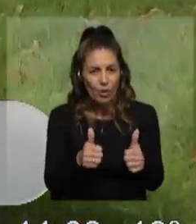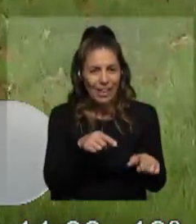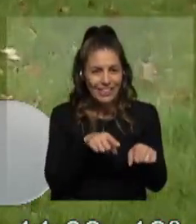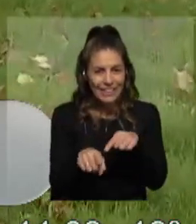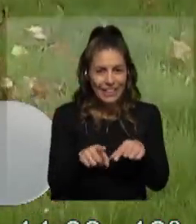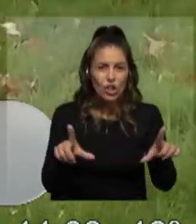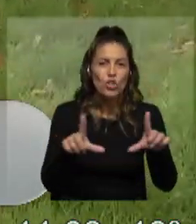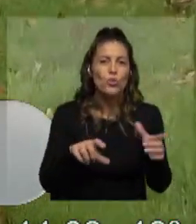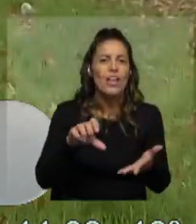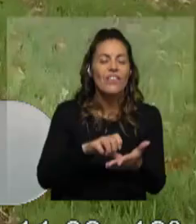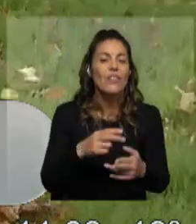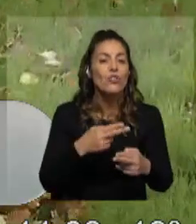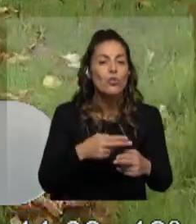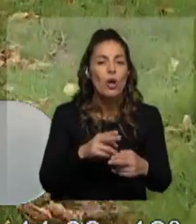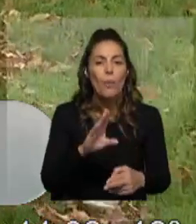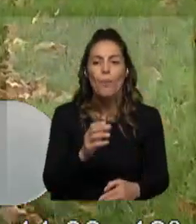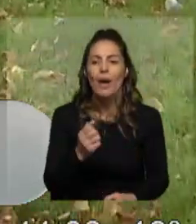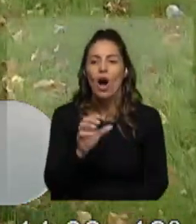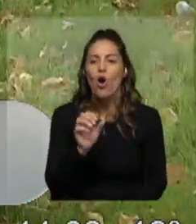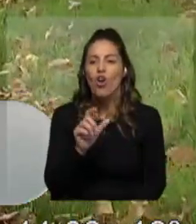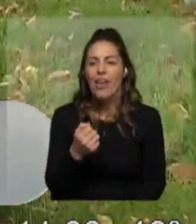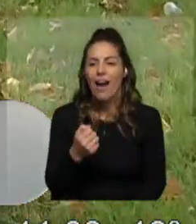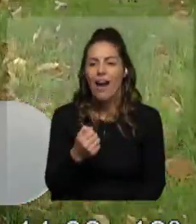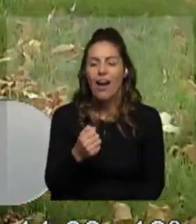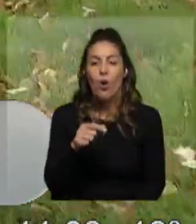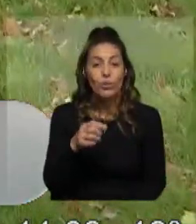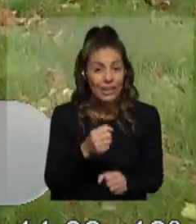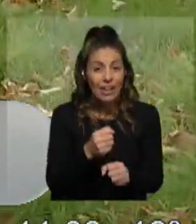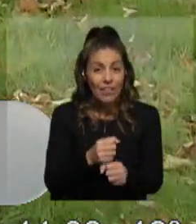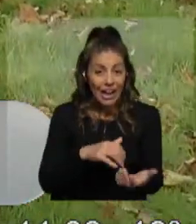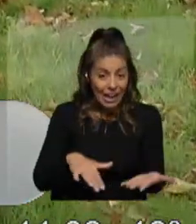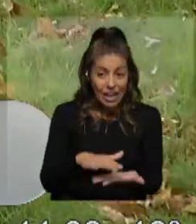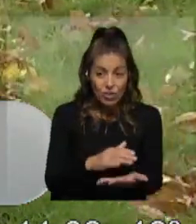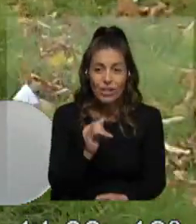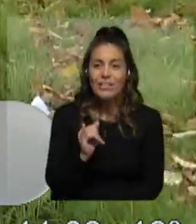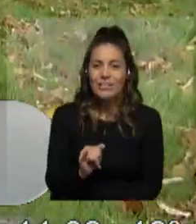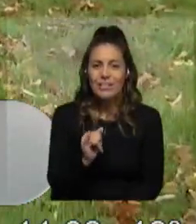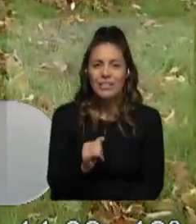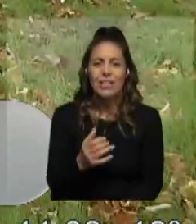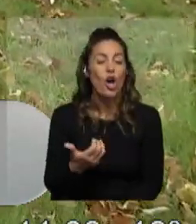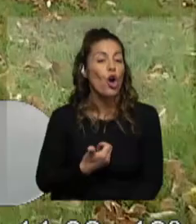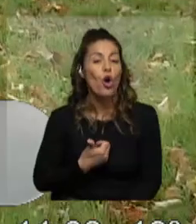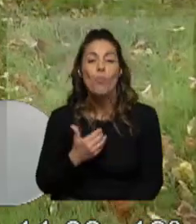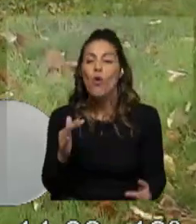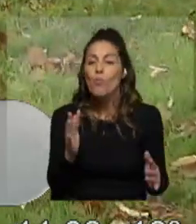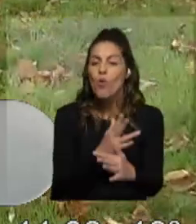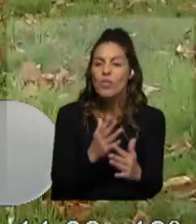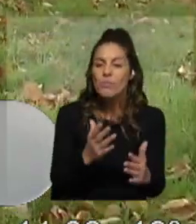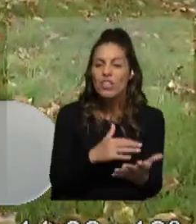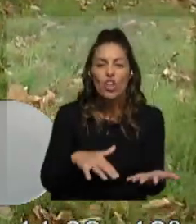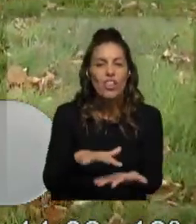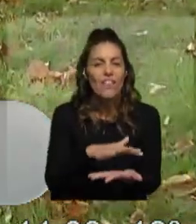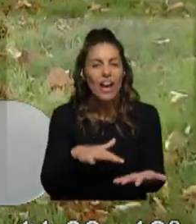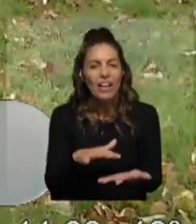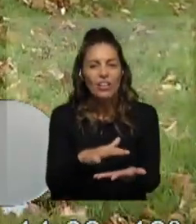vivo para Ciudad Viva. ¿Cómo es su nombre? Paola. Paola, bueno, usted trabaja aquí, ¿verdad? Sí. ¿Cómo es el movimiento frecuente del barrio? Paola,